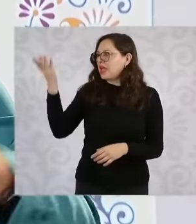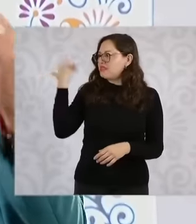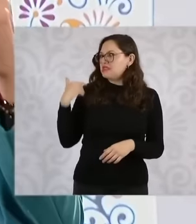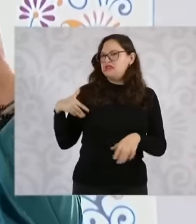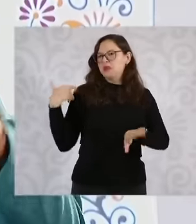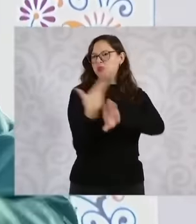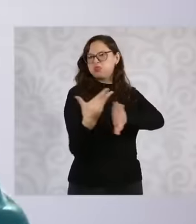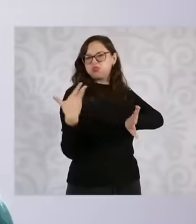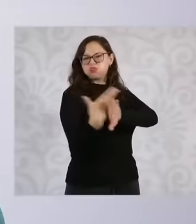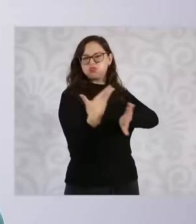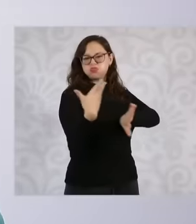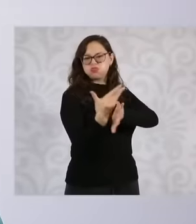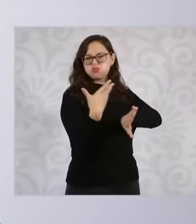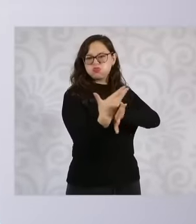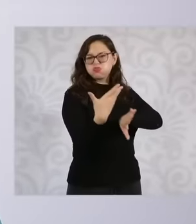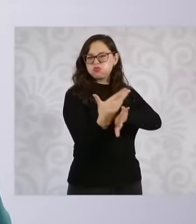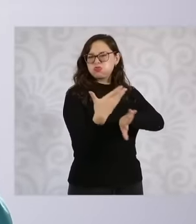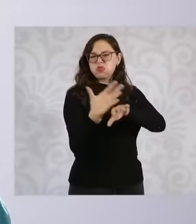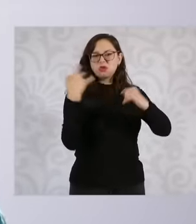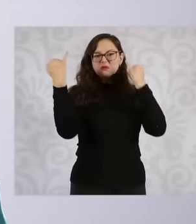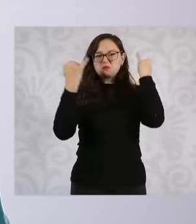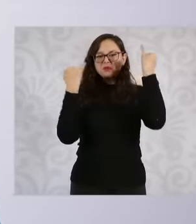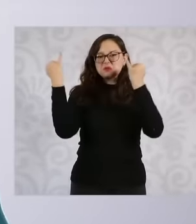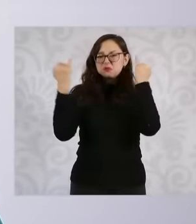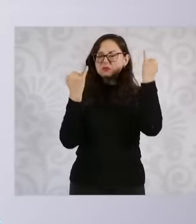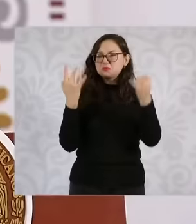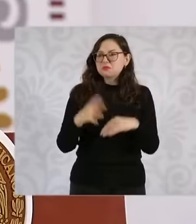sus cantidades, porque estaban